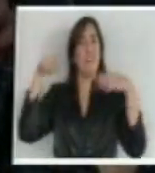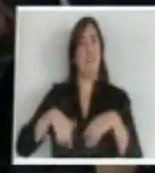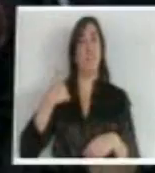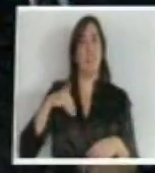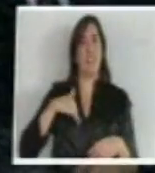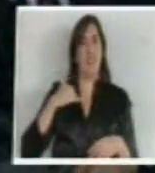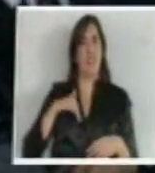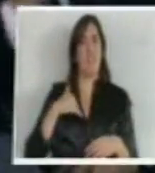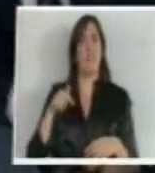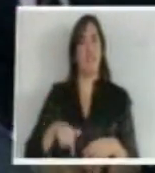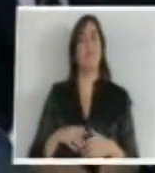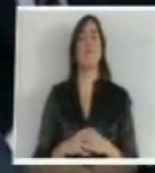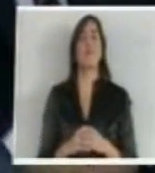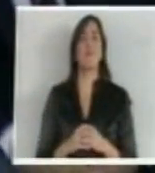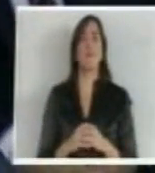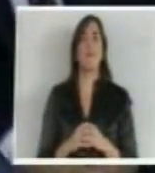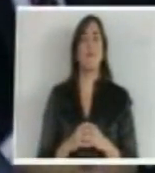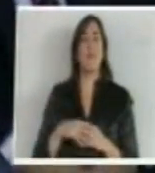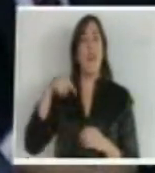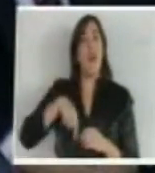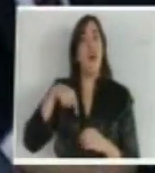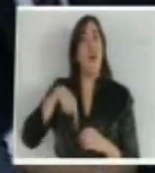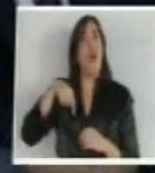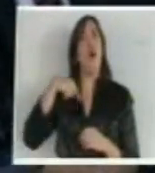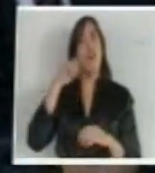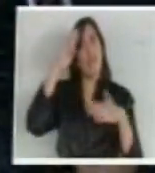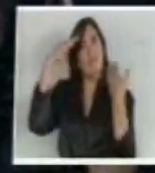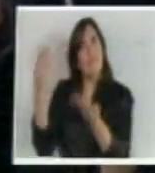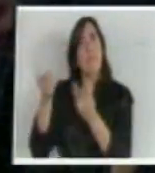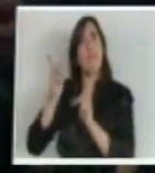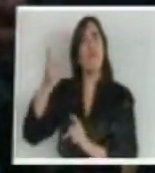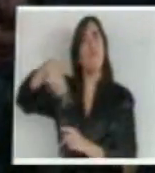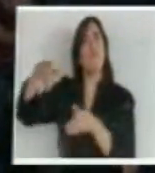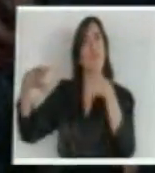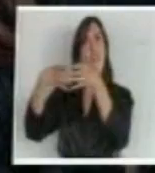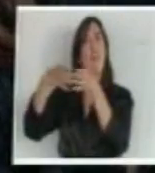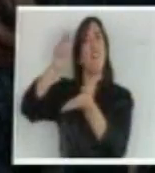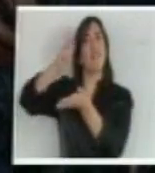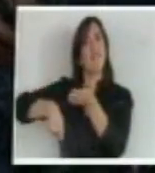país. Hoy los estamos homenajeando, pero creo que